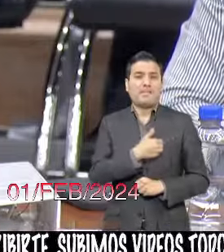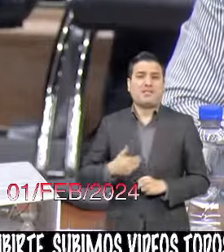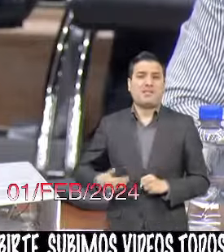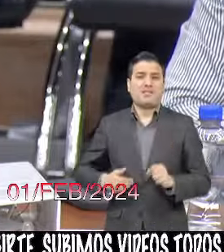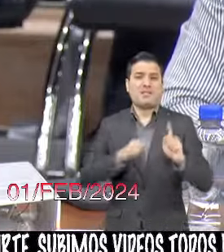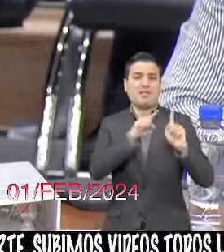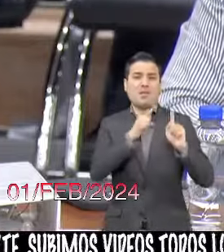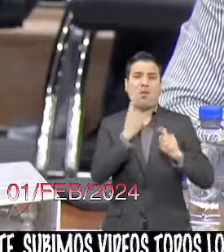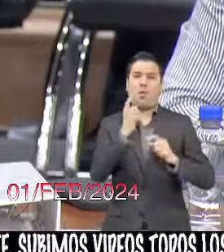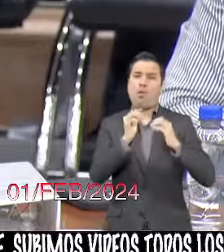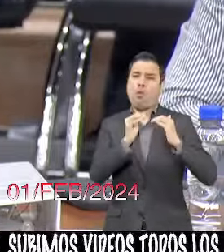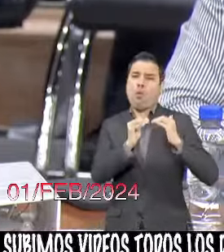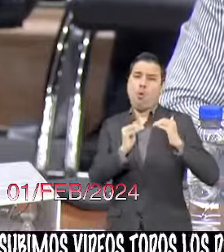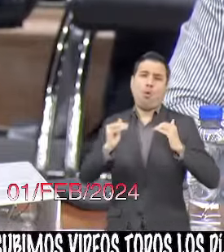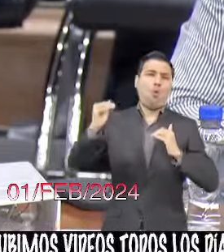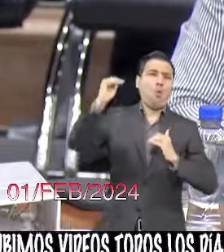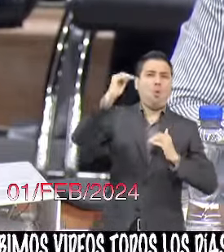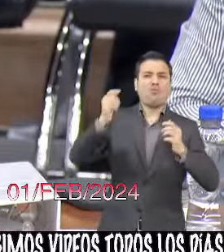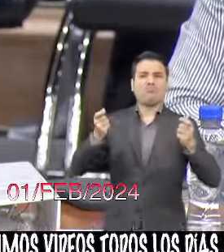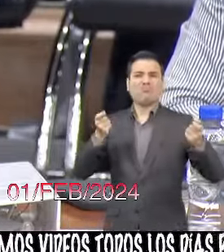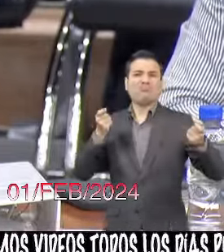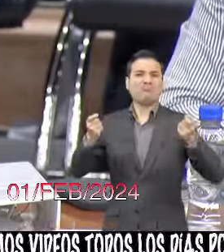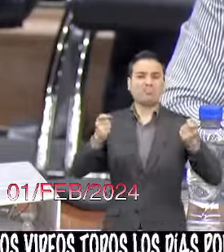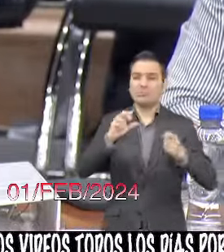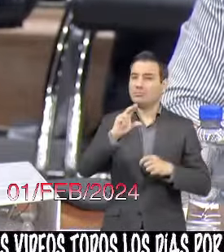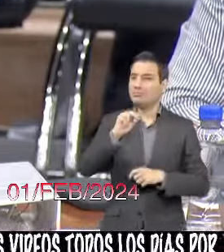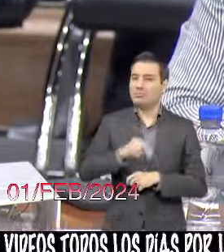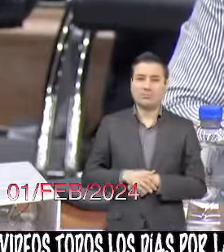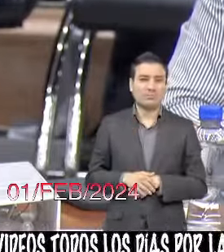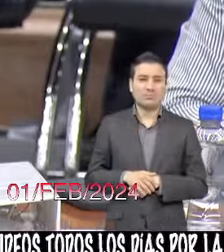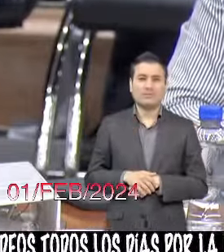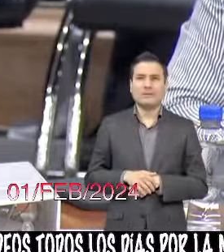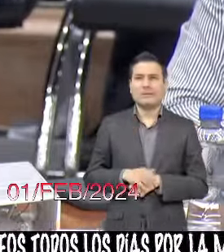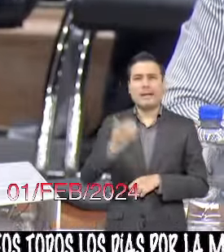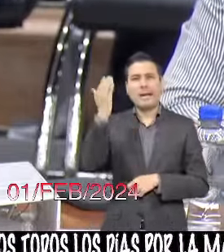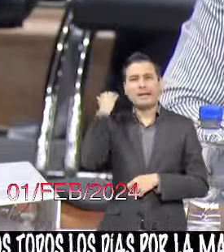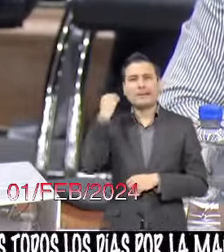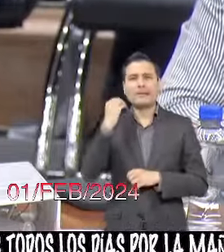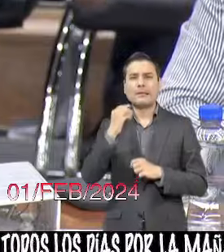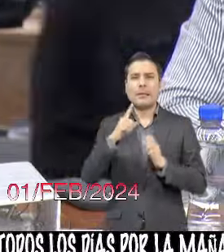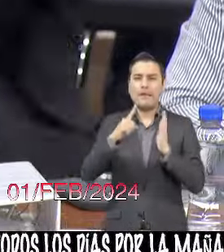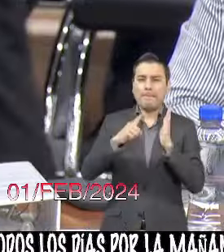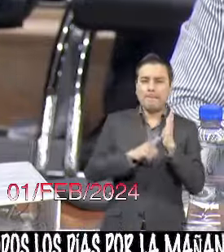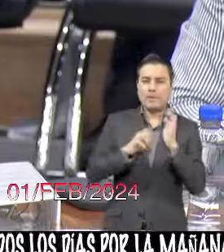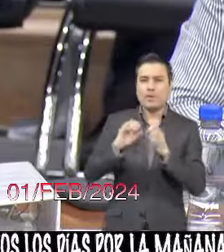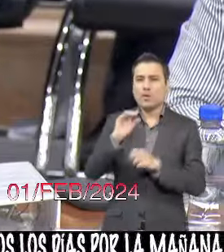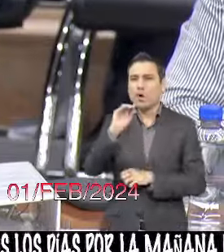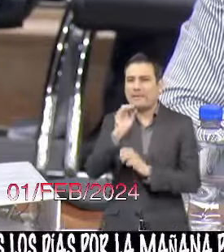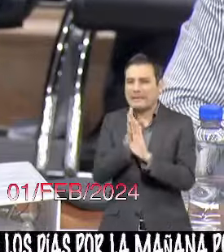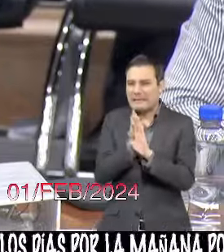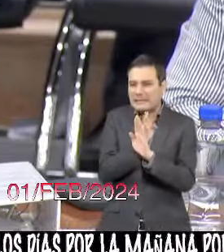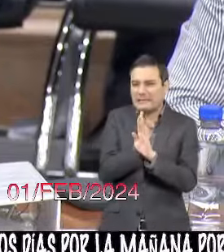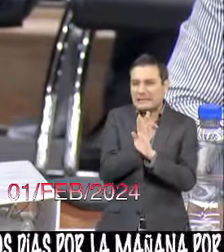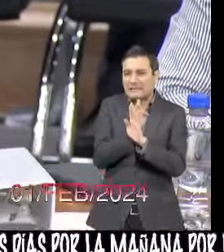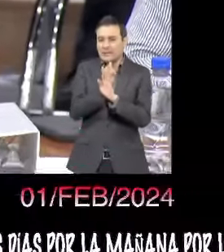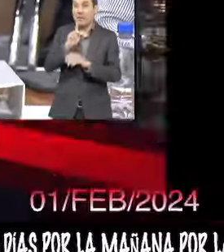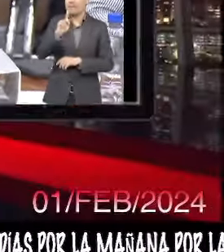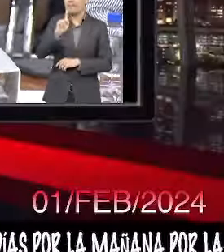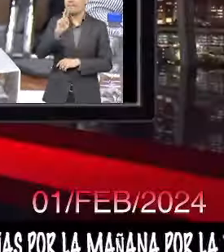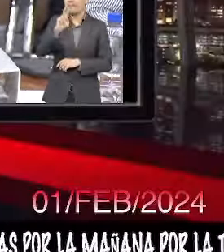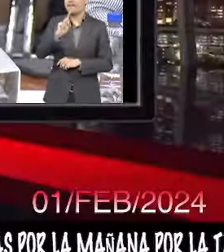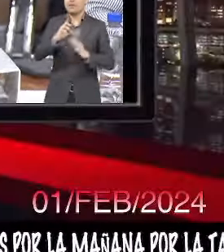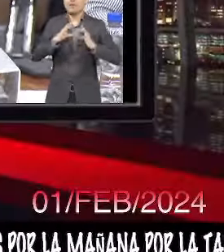El PRD se fundó en los finales de los 80s para combatir el presidencialismo, el que una